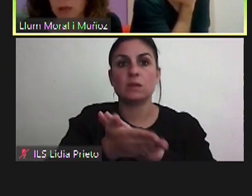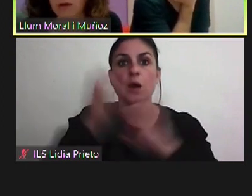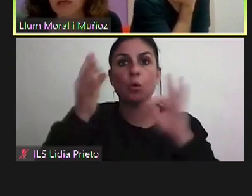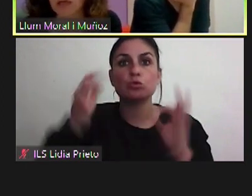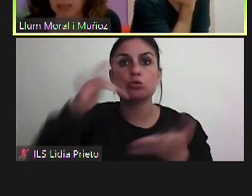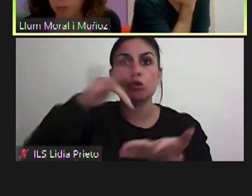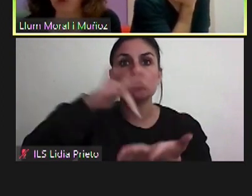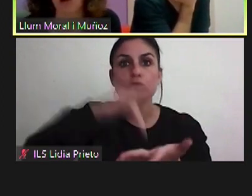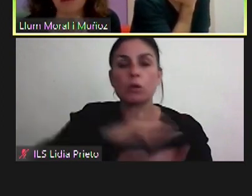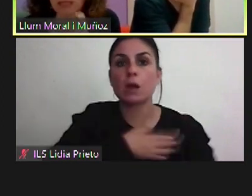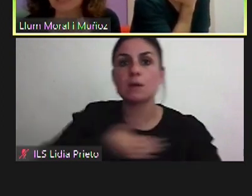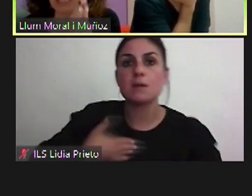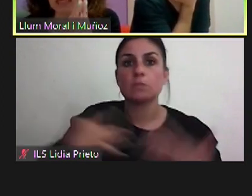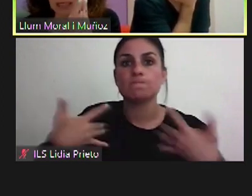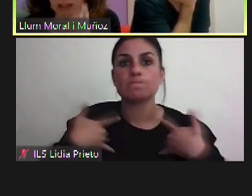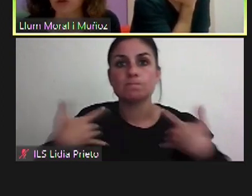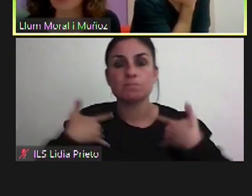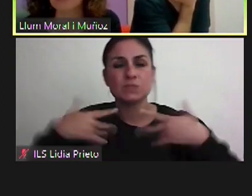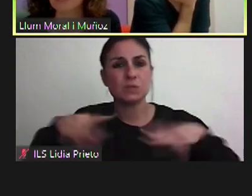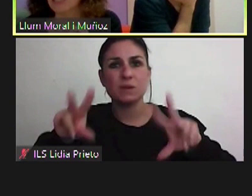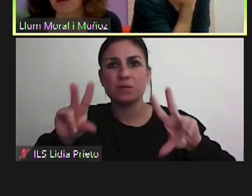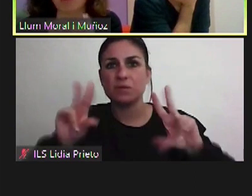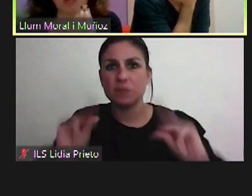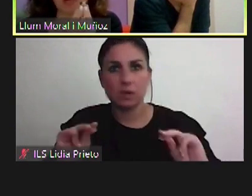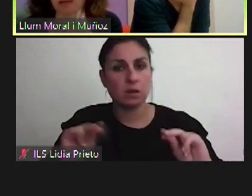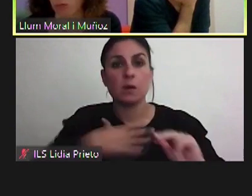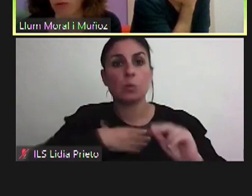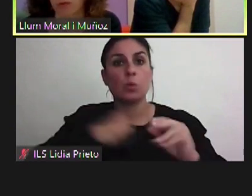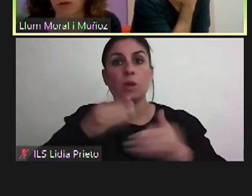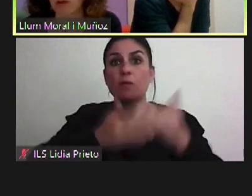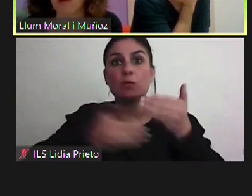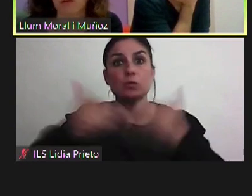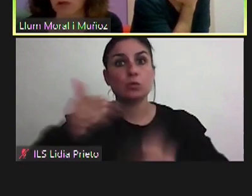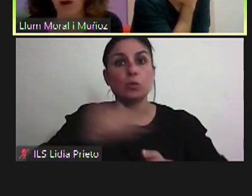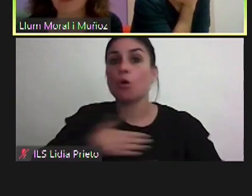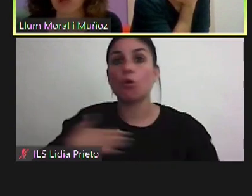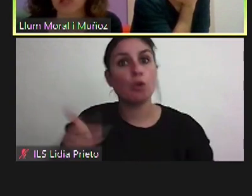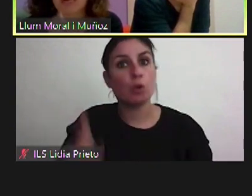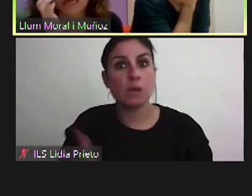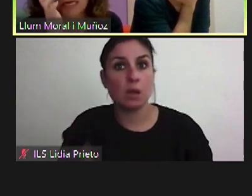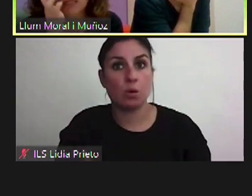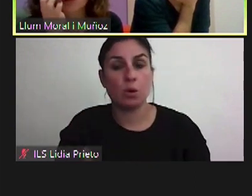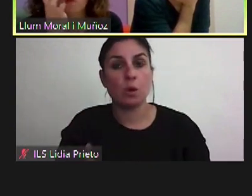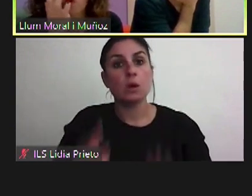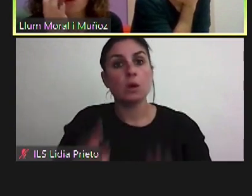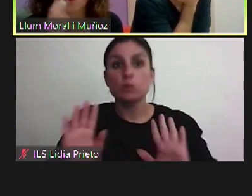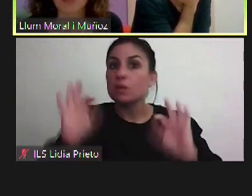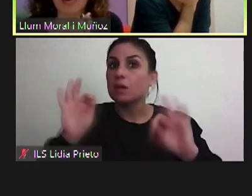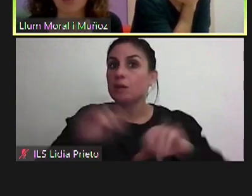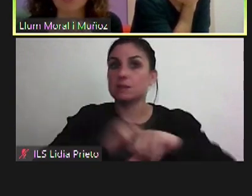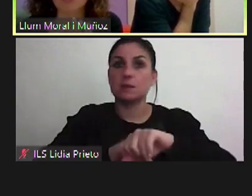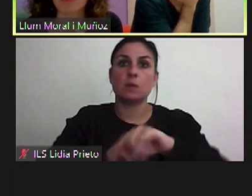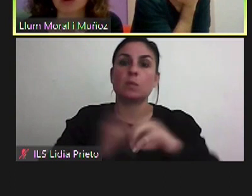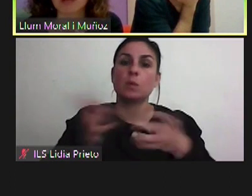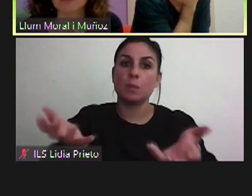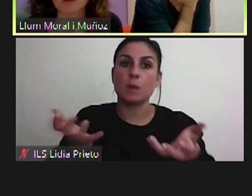de sufrir, que probablemente sea transitorio y que tenemos que ganar tiempo. Igual, o sea, esto es como,